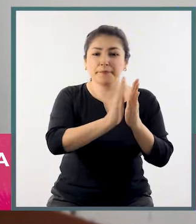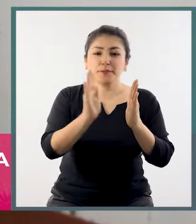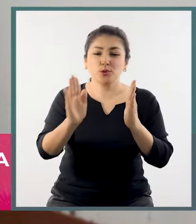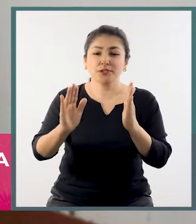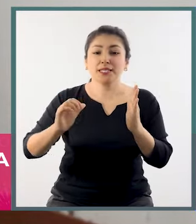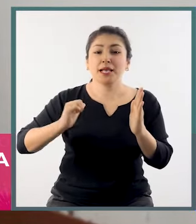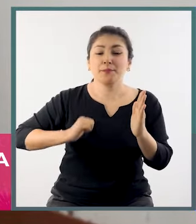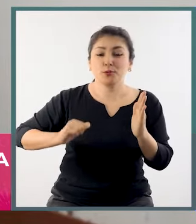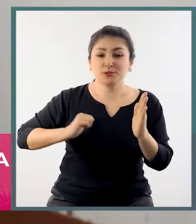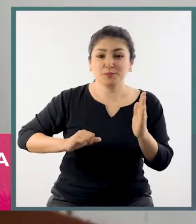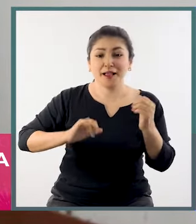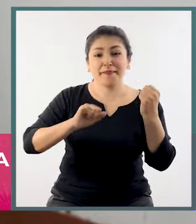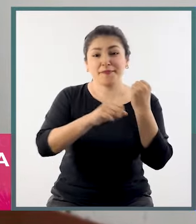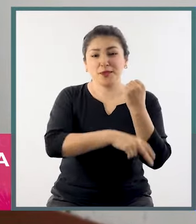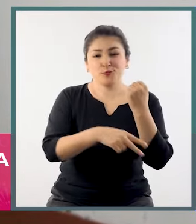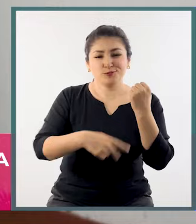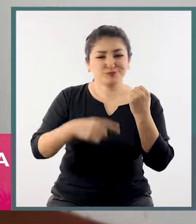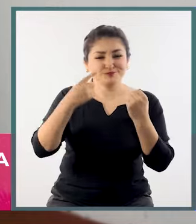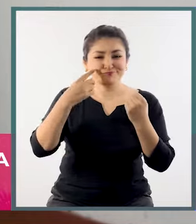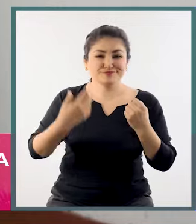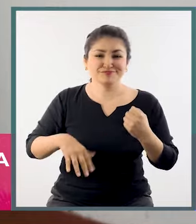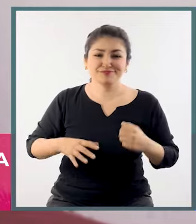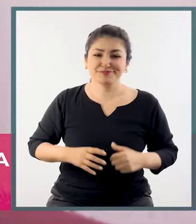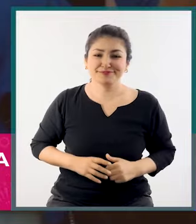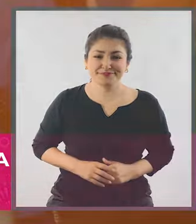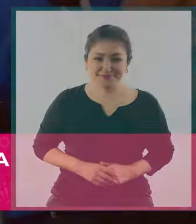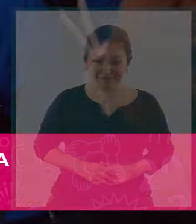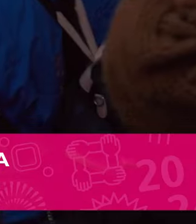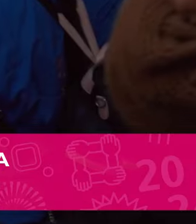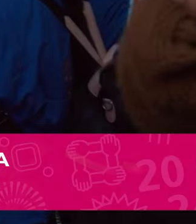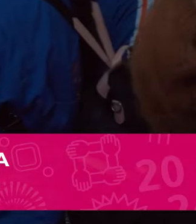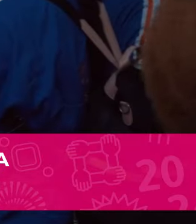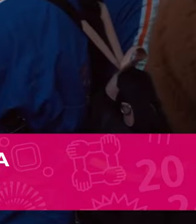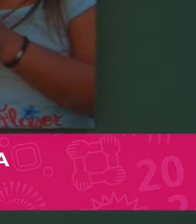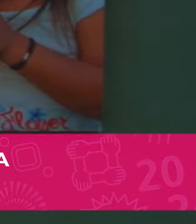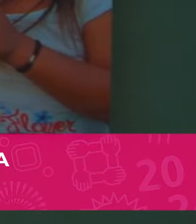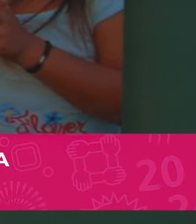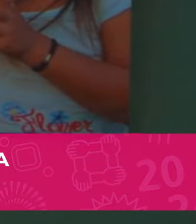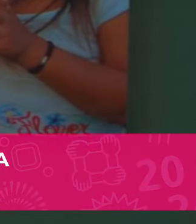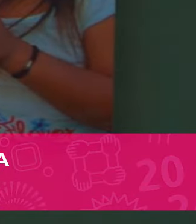Biblioteca Municipal de la heroica ciudad de Junín.